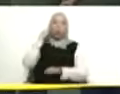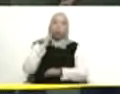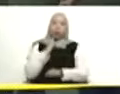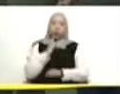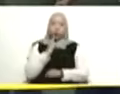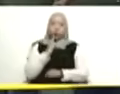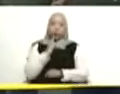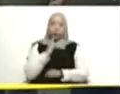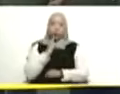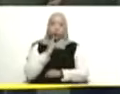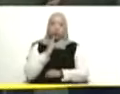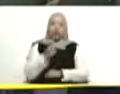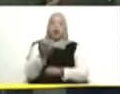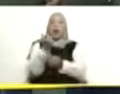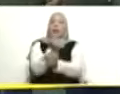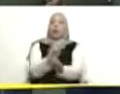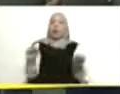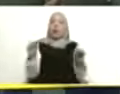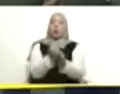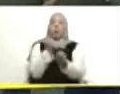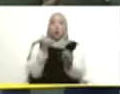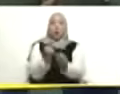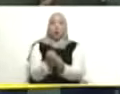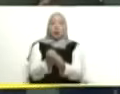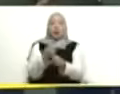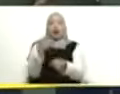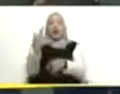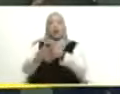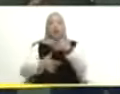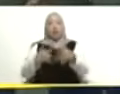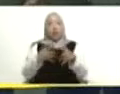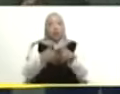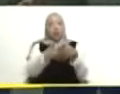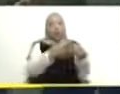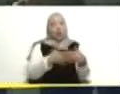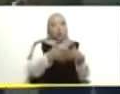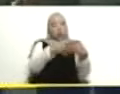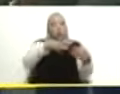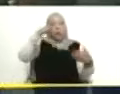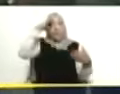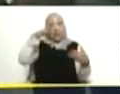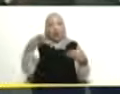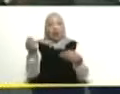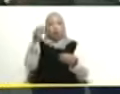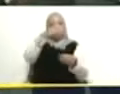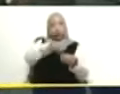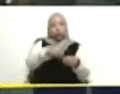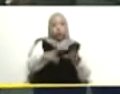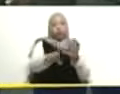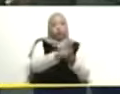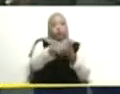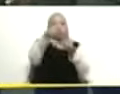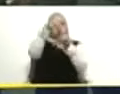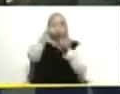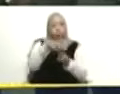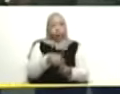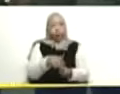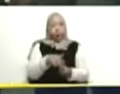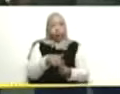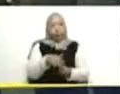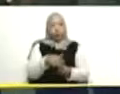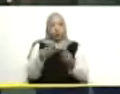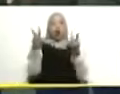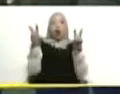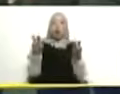Rompió los lazos de dependencia con doctrinas extranjeras, imperialistas, represivas. Construyó una